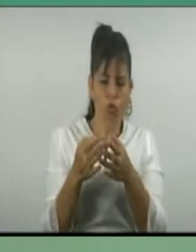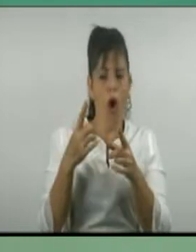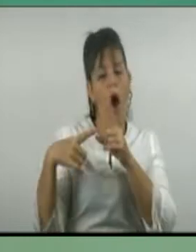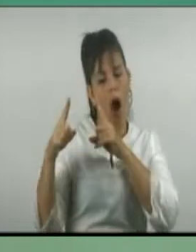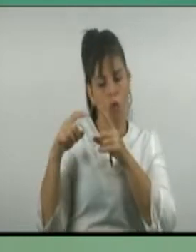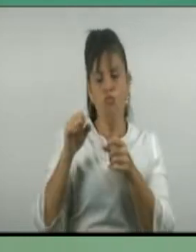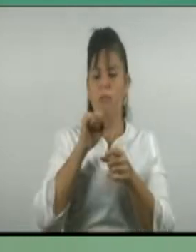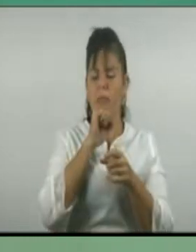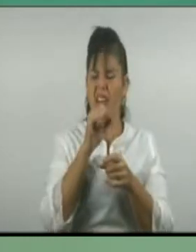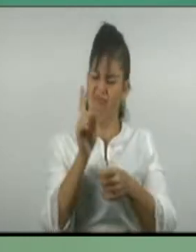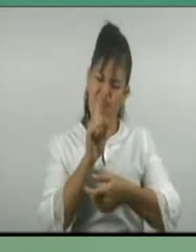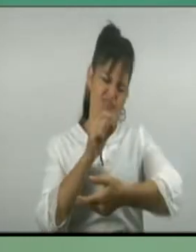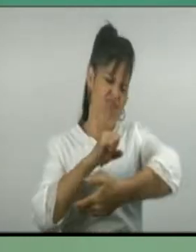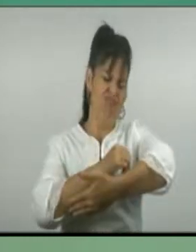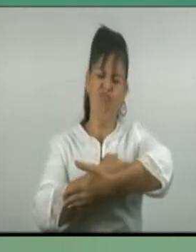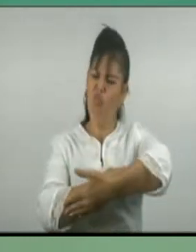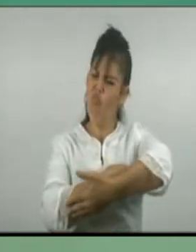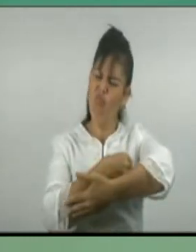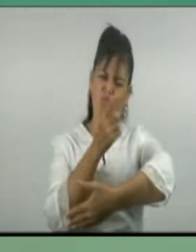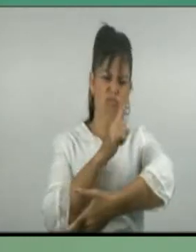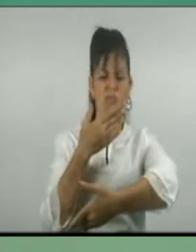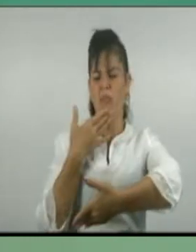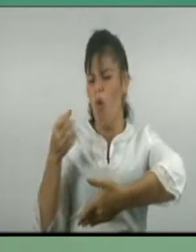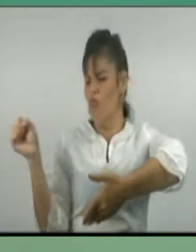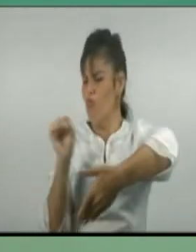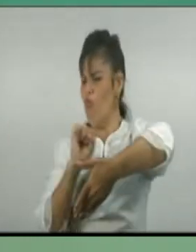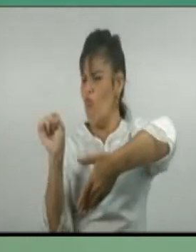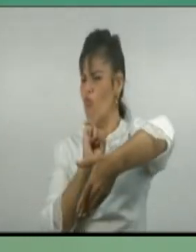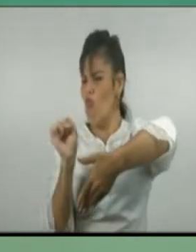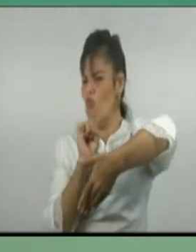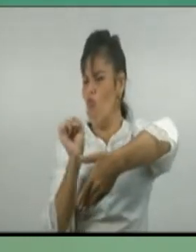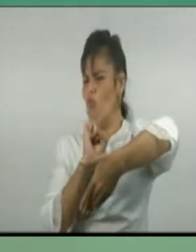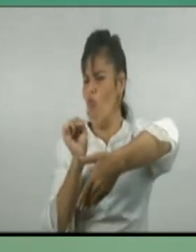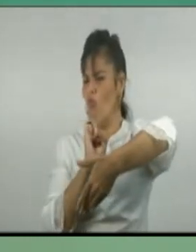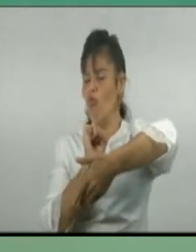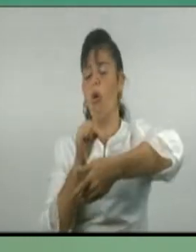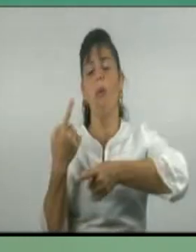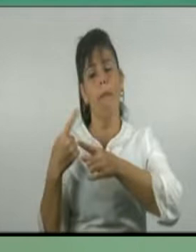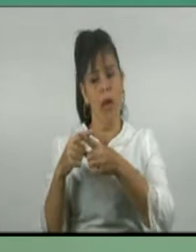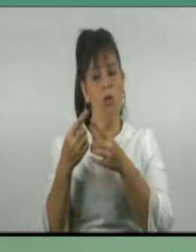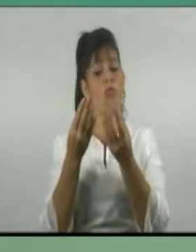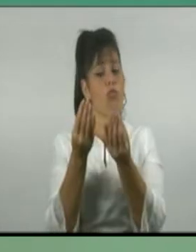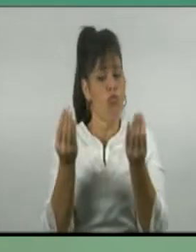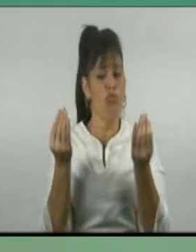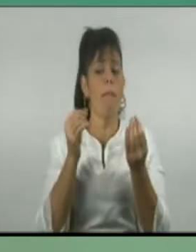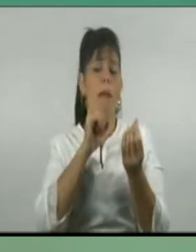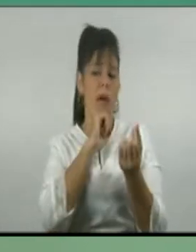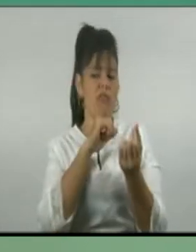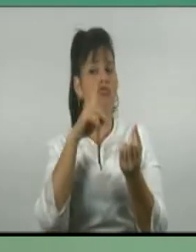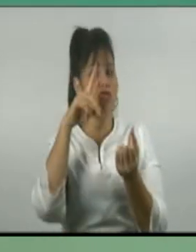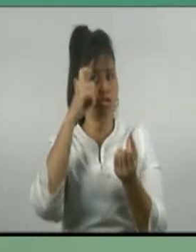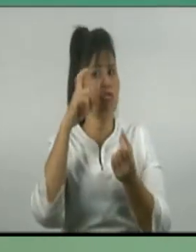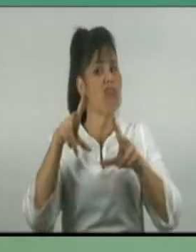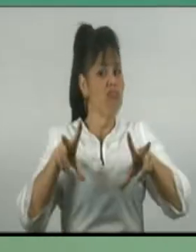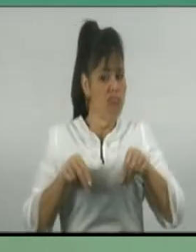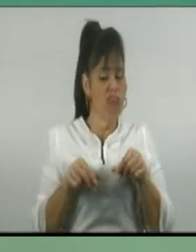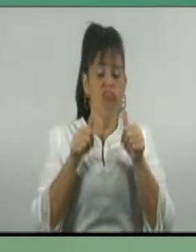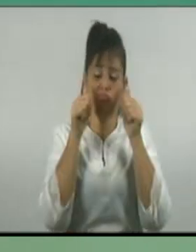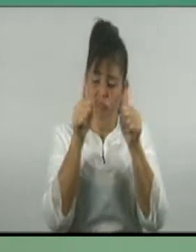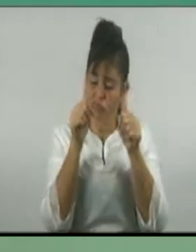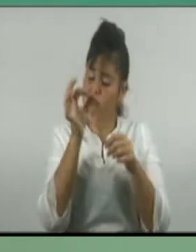lo prefieren sin embargo el mayor número de las madres comprenden esa necesidad y lo aportan con una voluntad extraordinaria